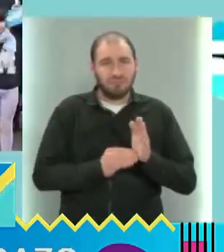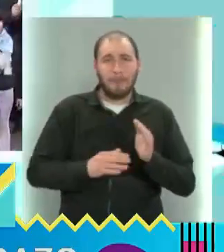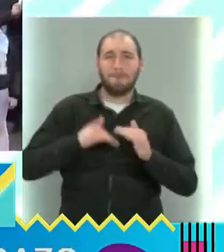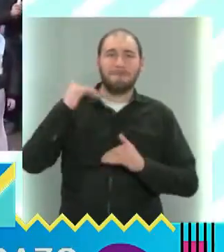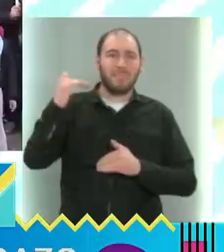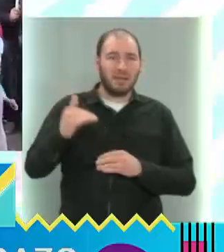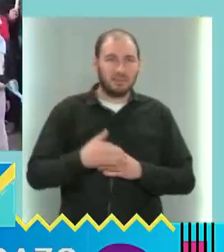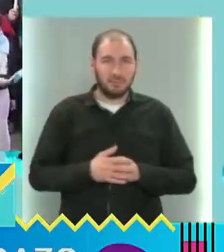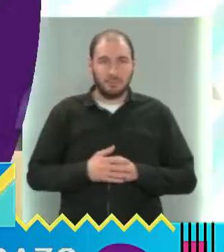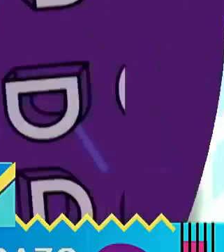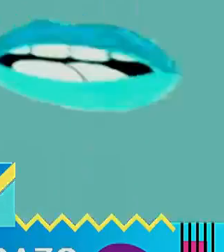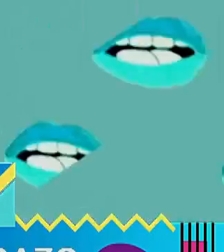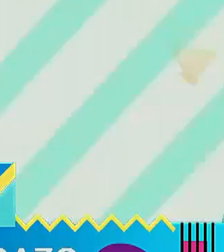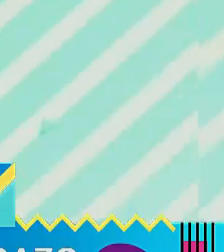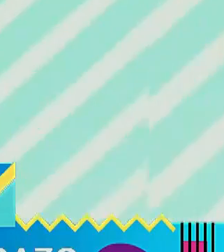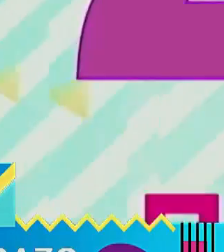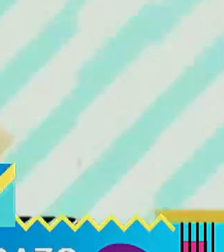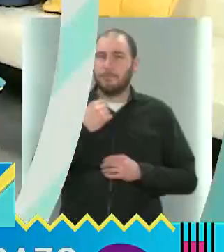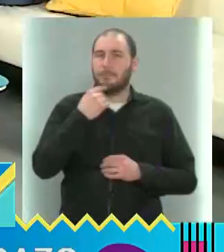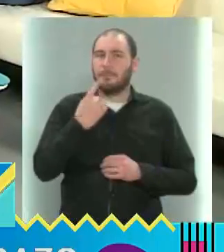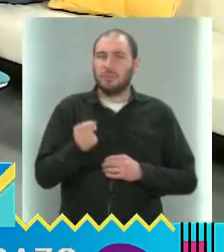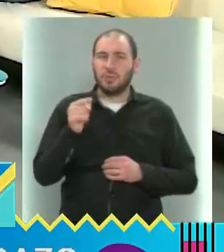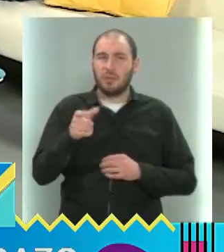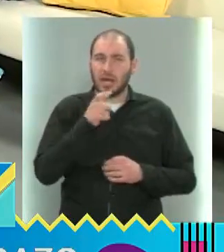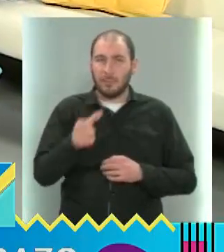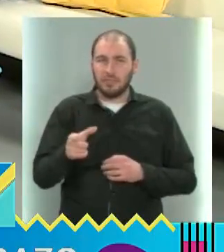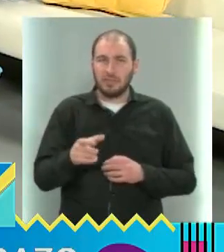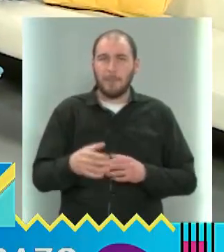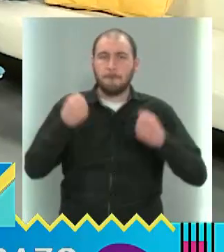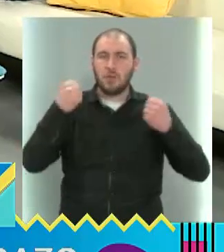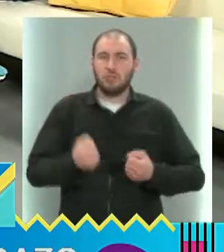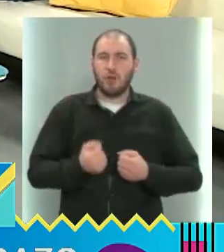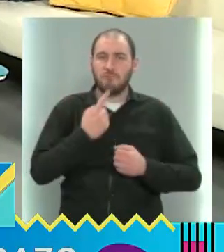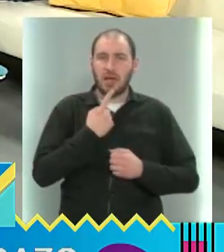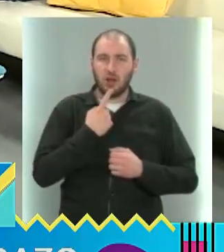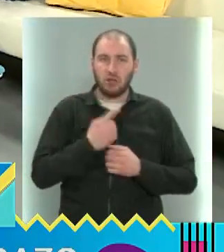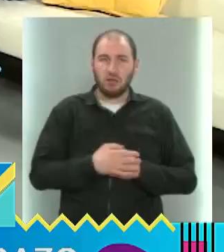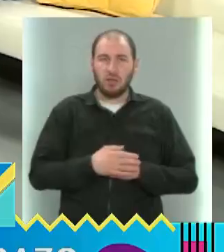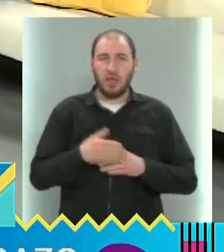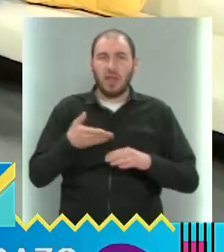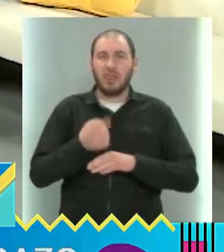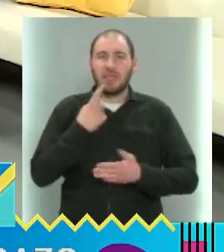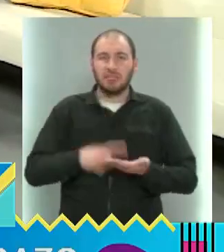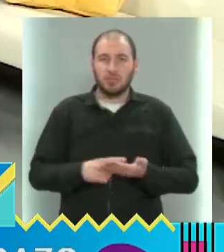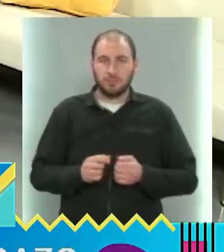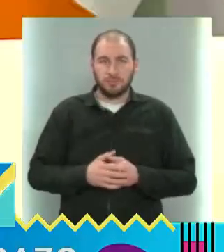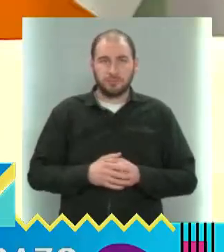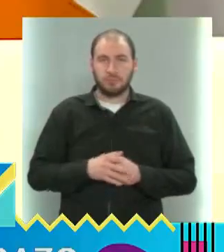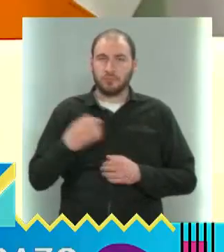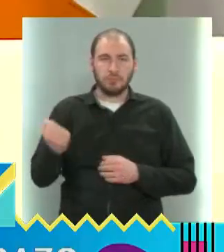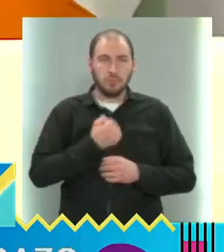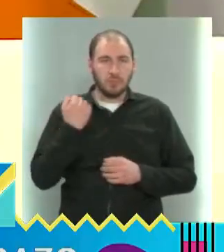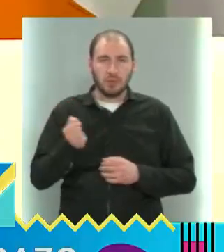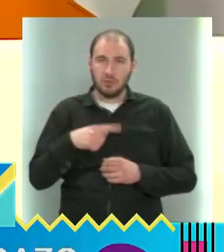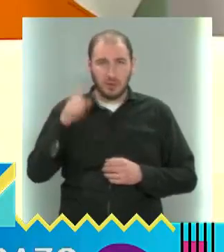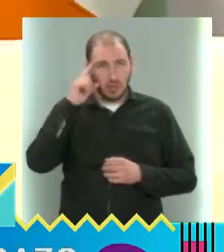más. Bien. ¿Qué contestarías con respecto a esto de la posición del hombre, ¿no? De la incidencia en la decisión? Bueno, a ver, es importante que